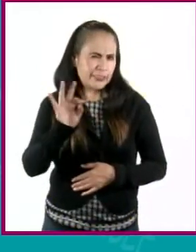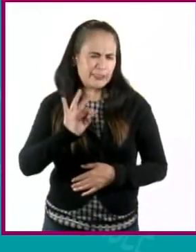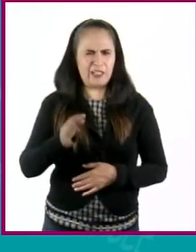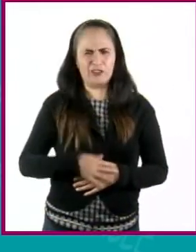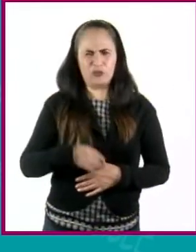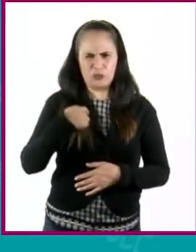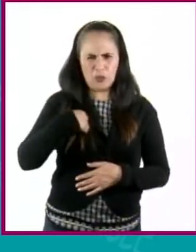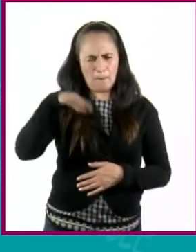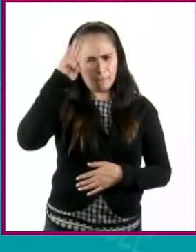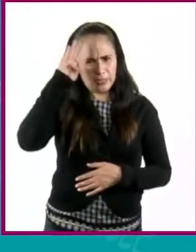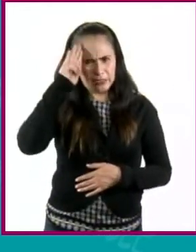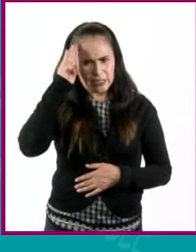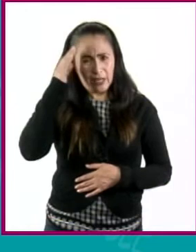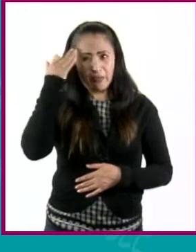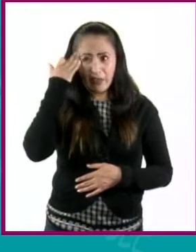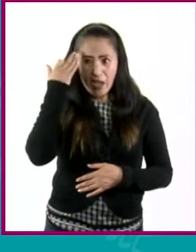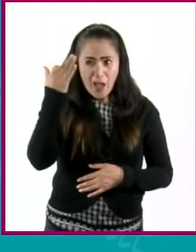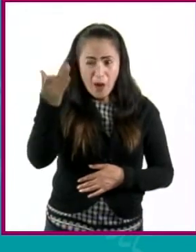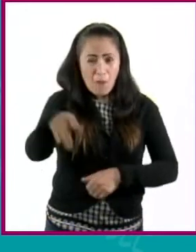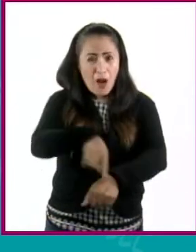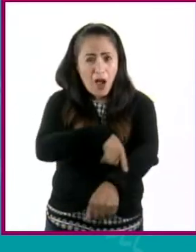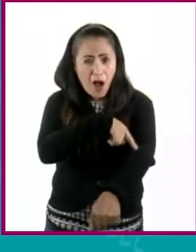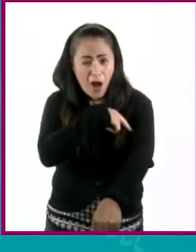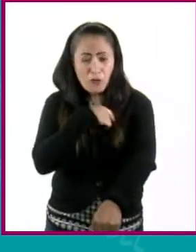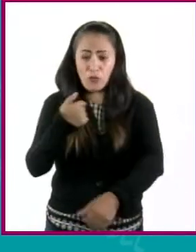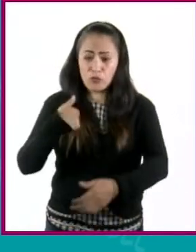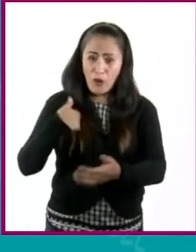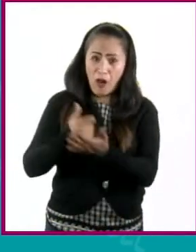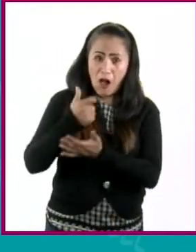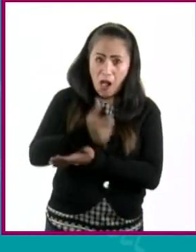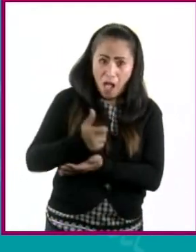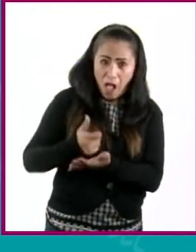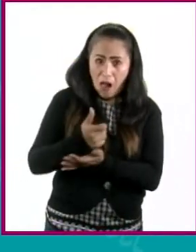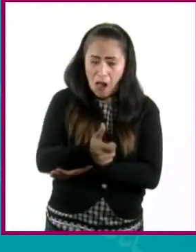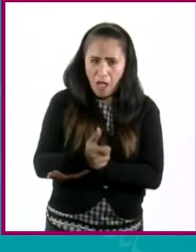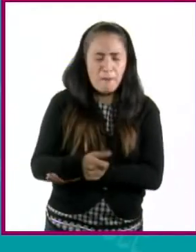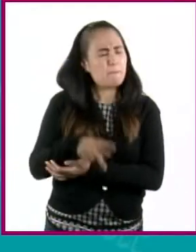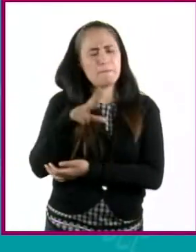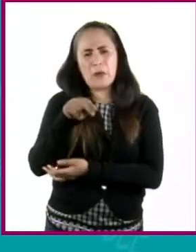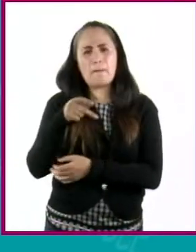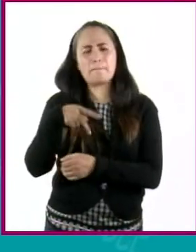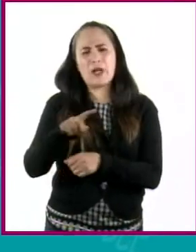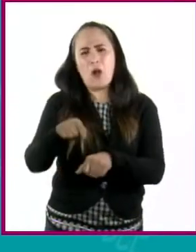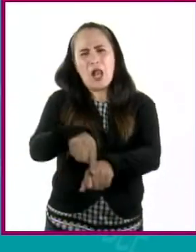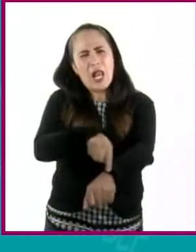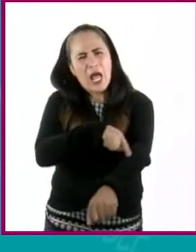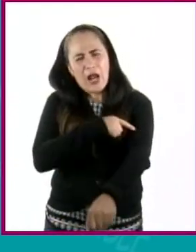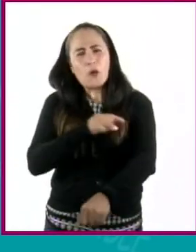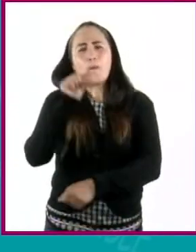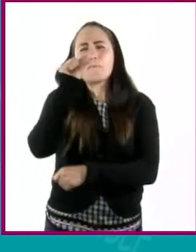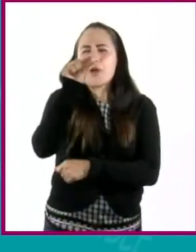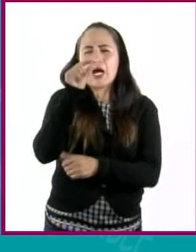opción pedir un crédito en un plazo largo. Pero entre más largo sea el plazo, el pago es menor.